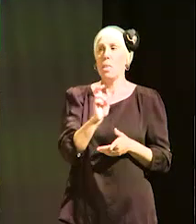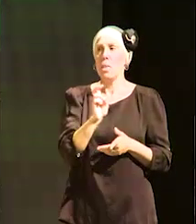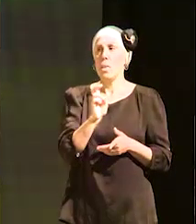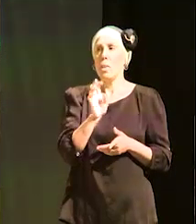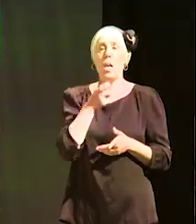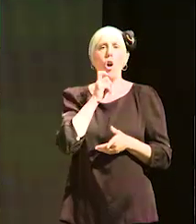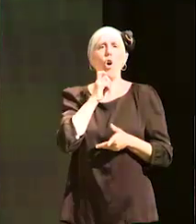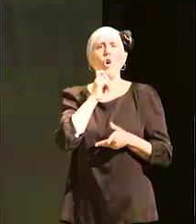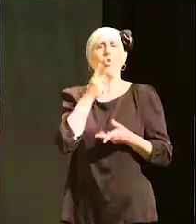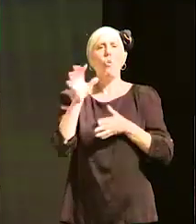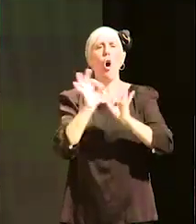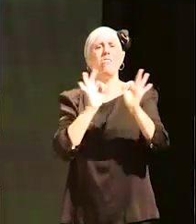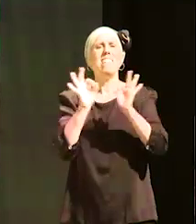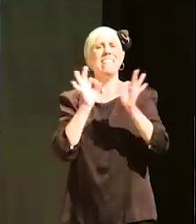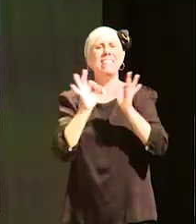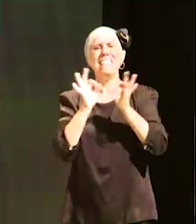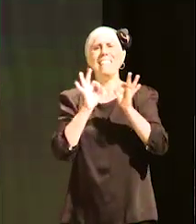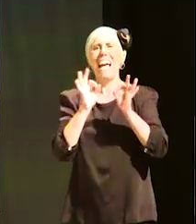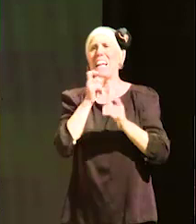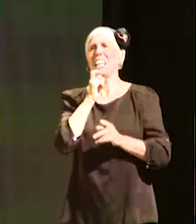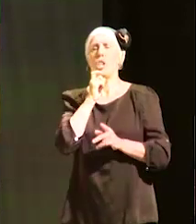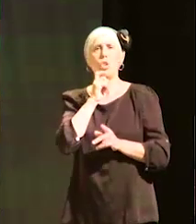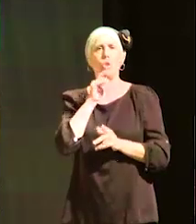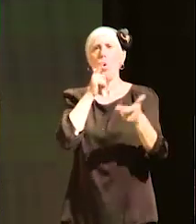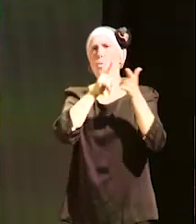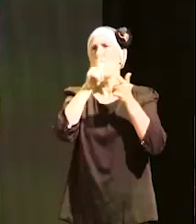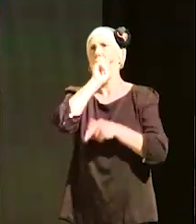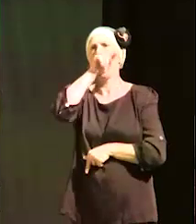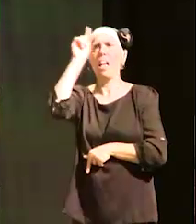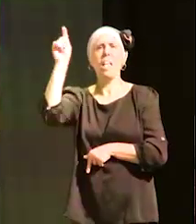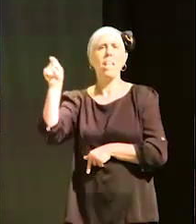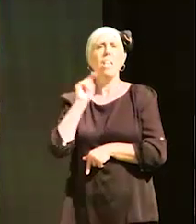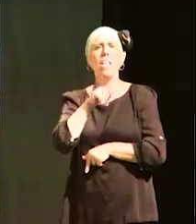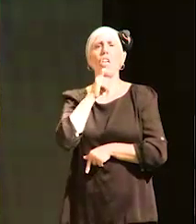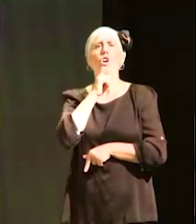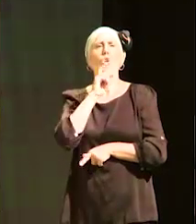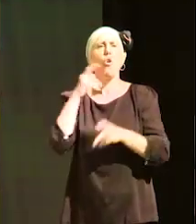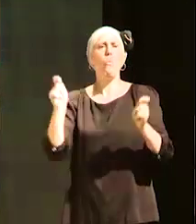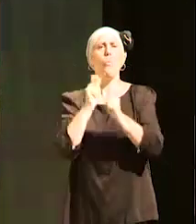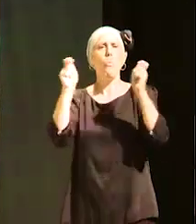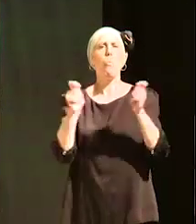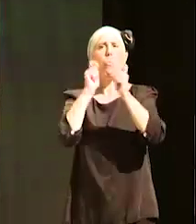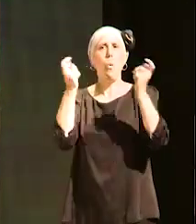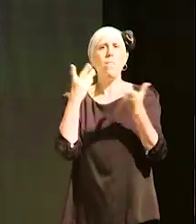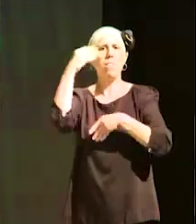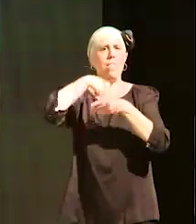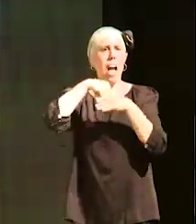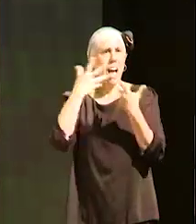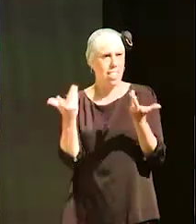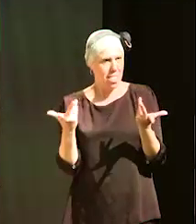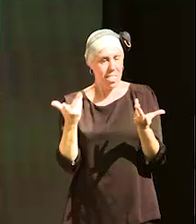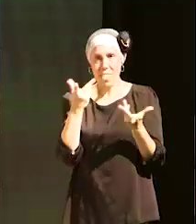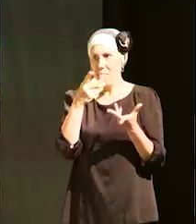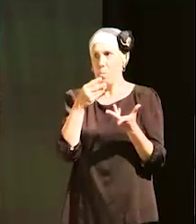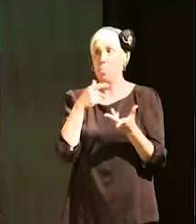obras a diferentes países a diferentes continentes para que esté dentro de la vía formal y no informal porque a mí todos dos